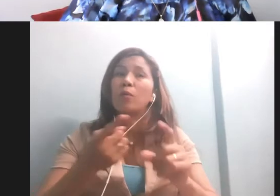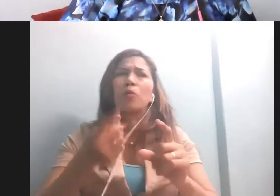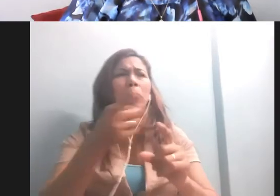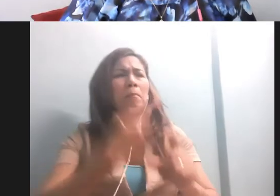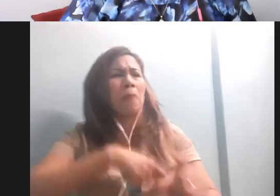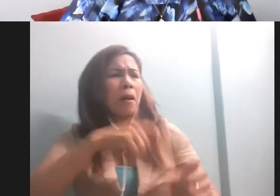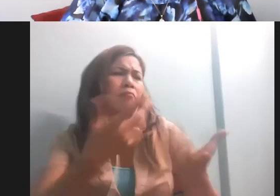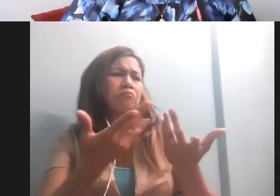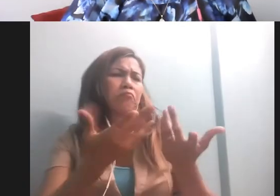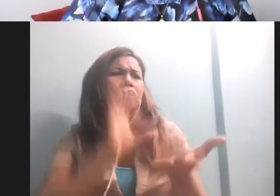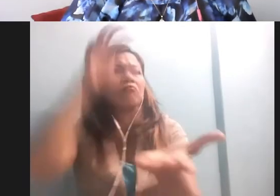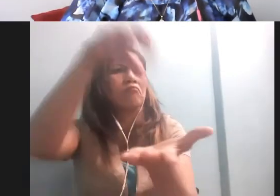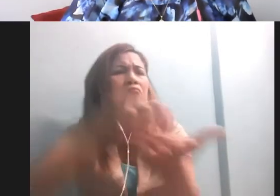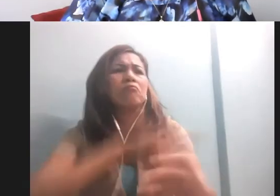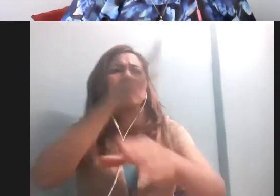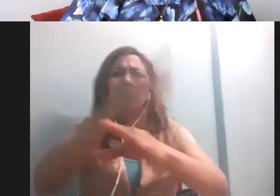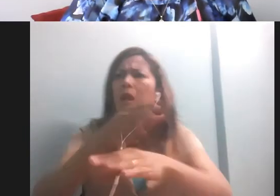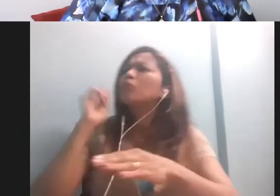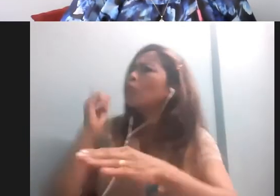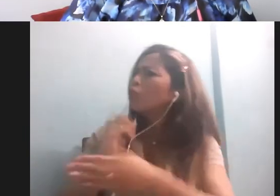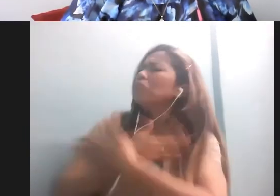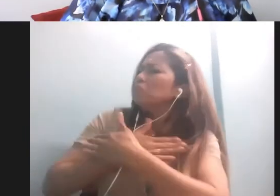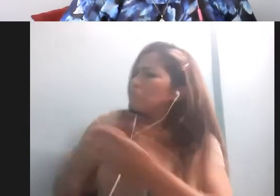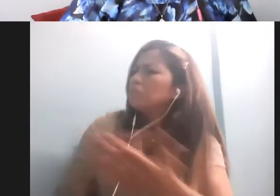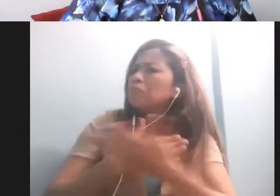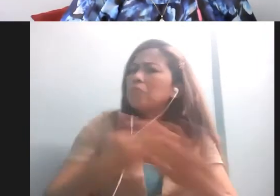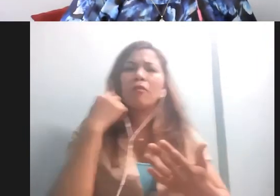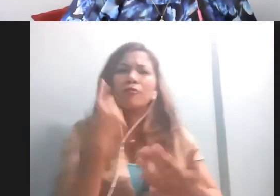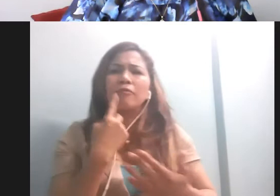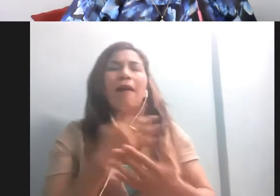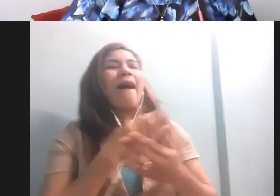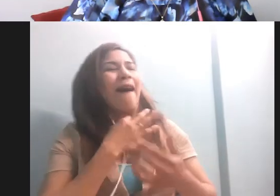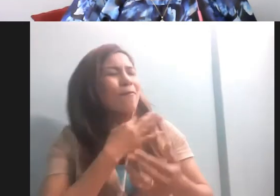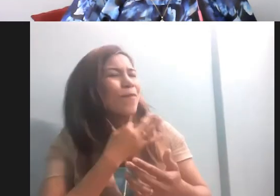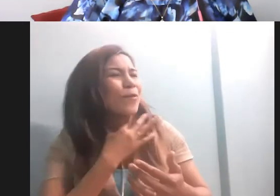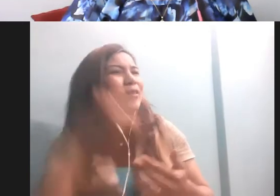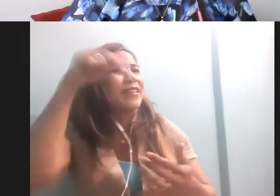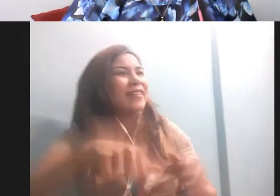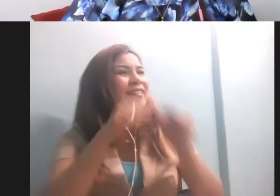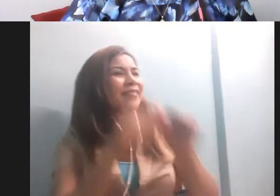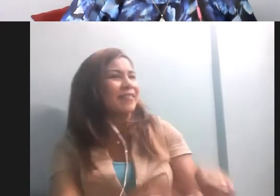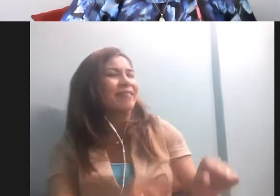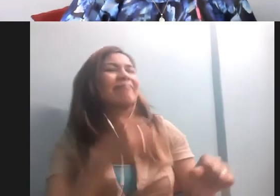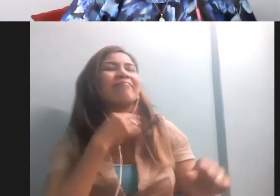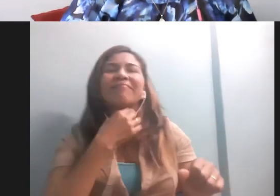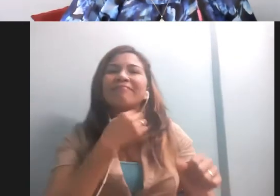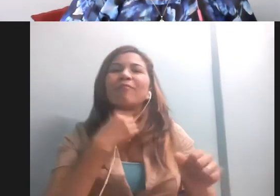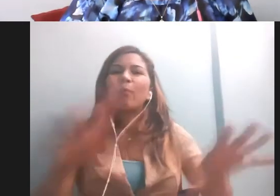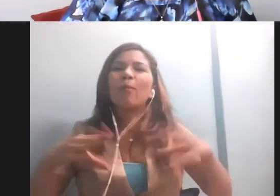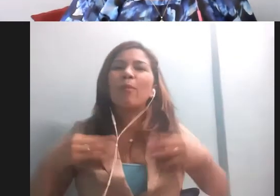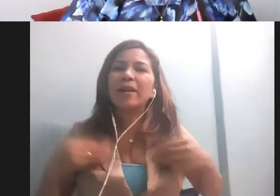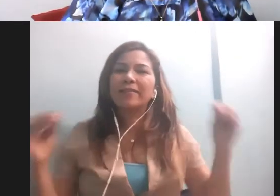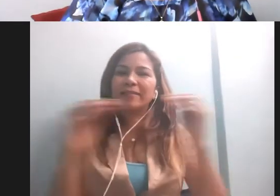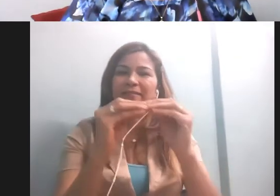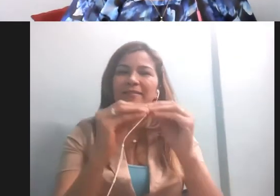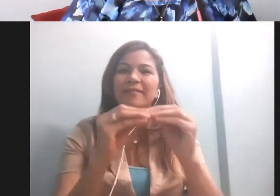de cultura al respecto, pues probablemente se van a integrar más fácil y entonces van a sentir menos barreras en ese sentido, ¿no? Entonces, recordemos que mientras haya